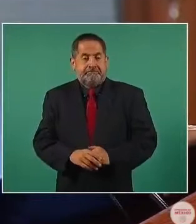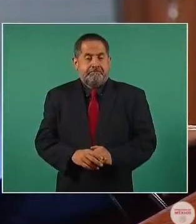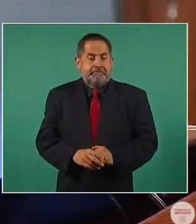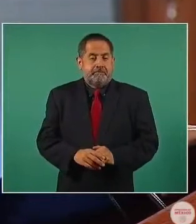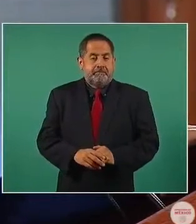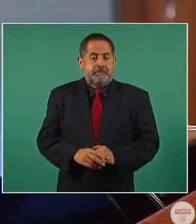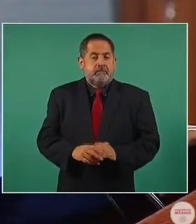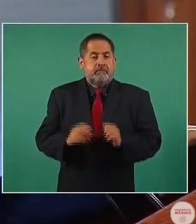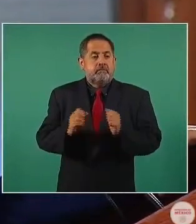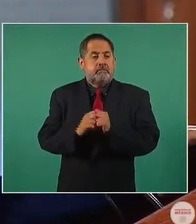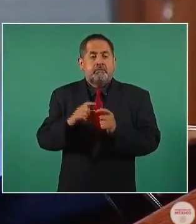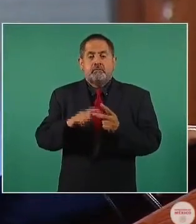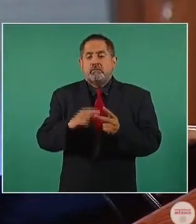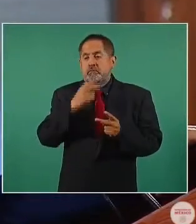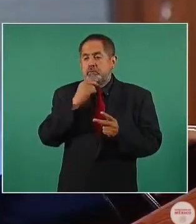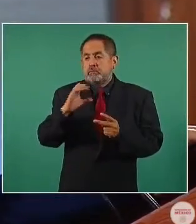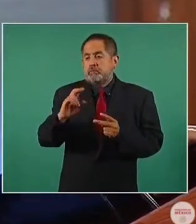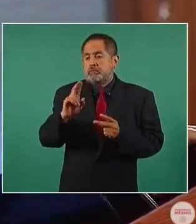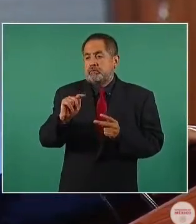con Cuitláhuac.